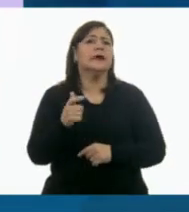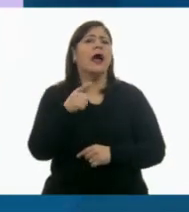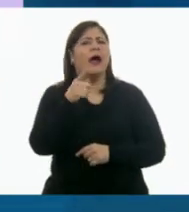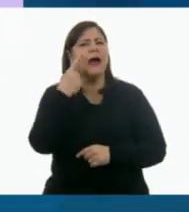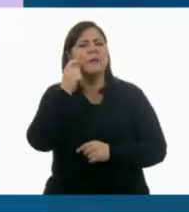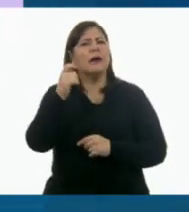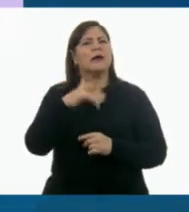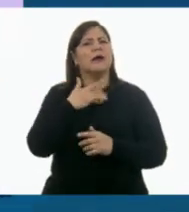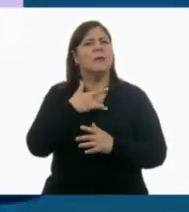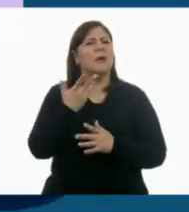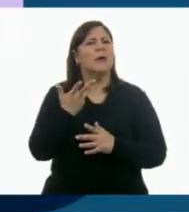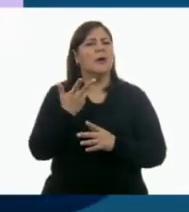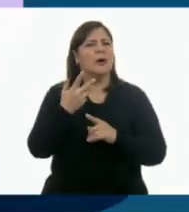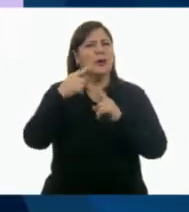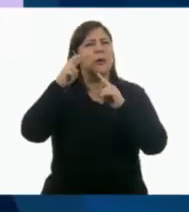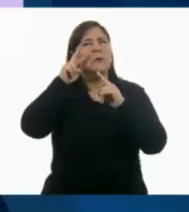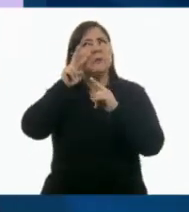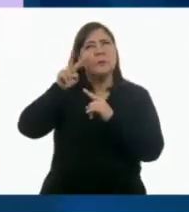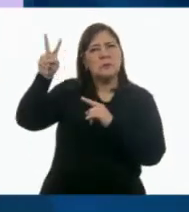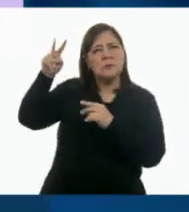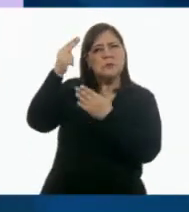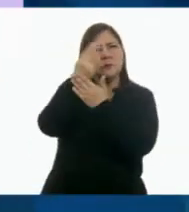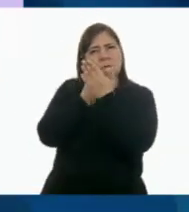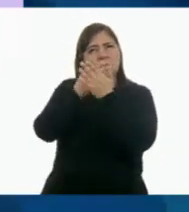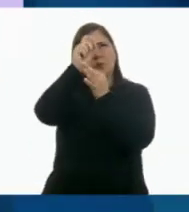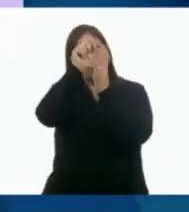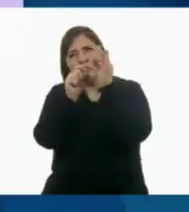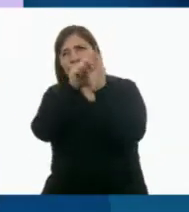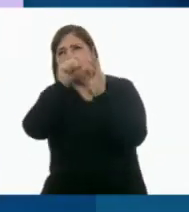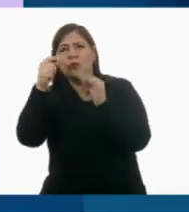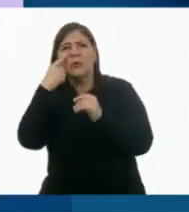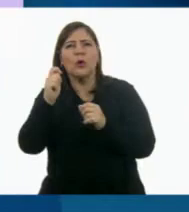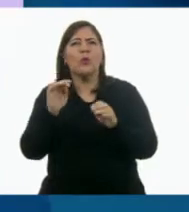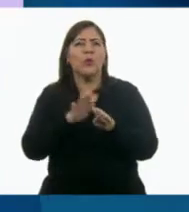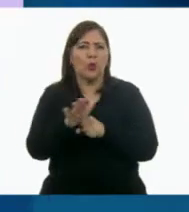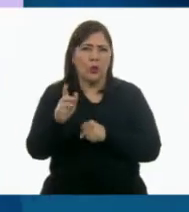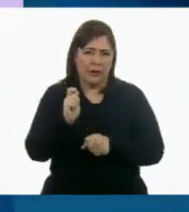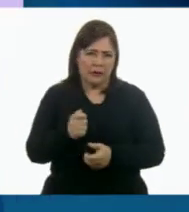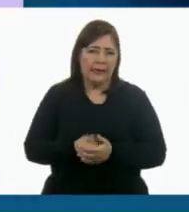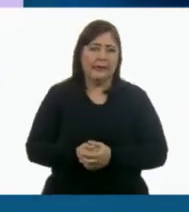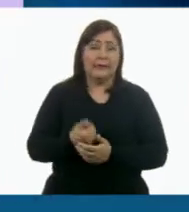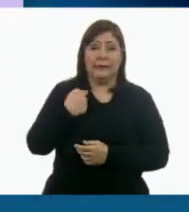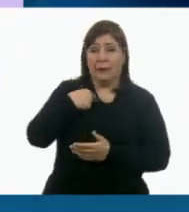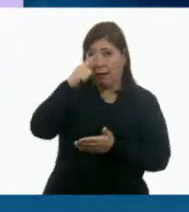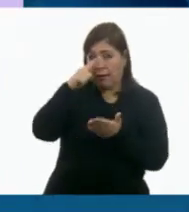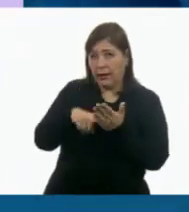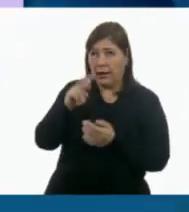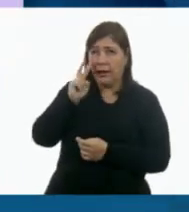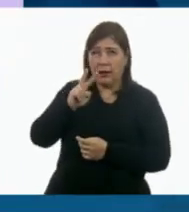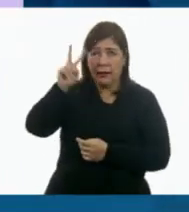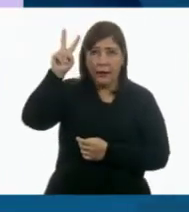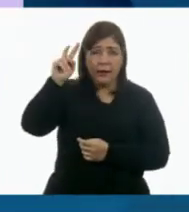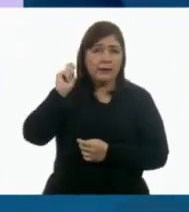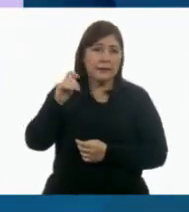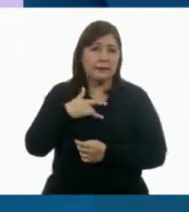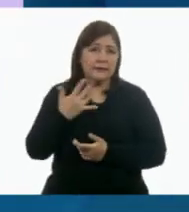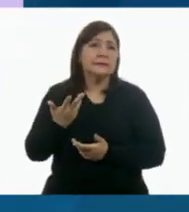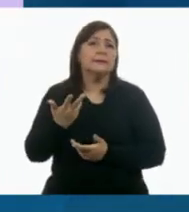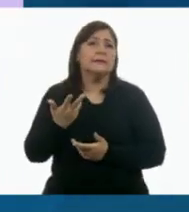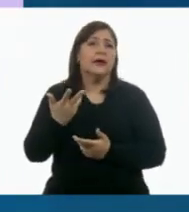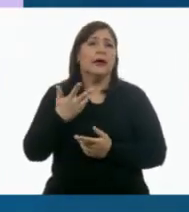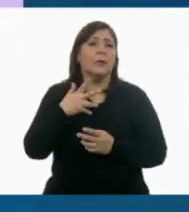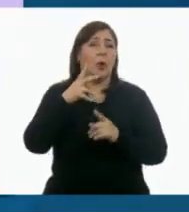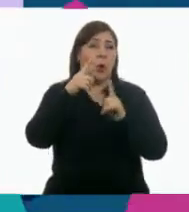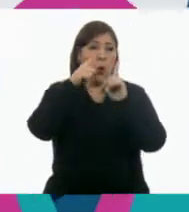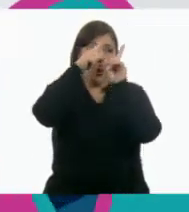ahí. Yo creo que todas esas líneas son